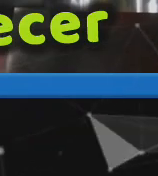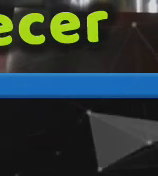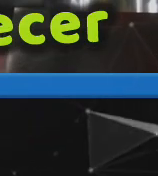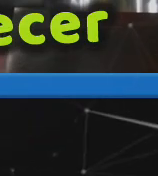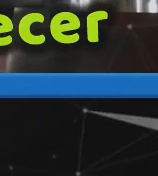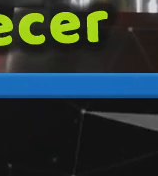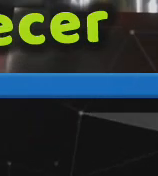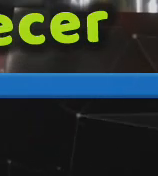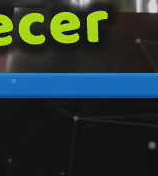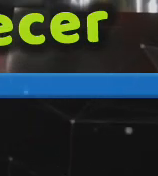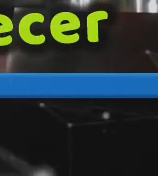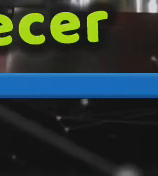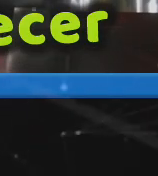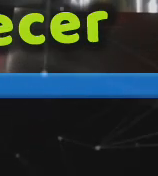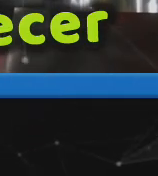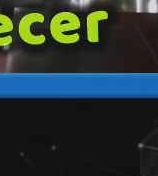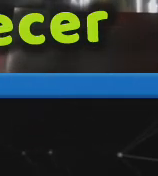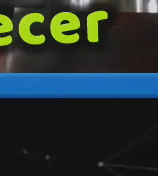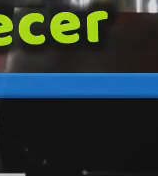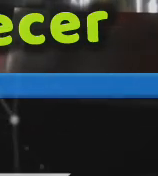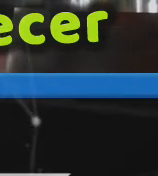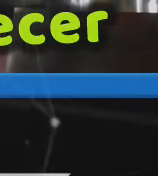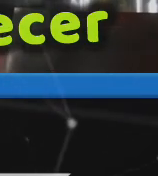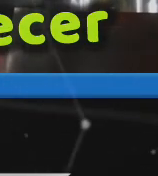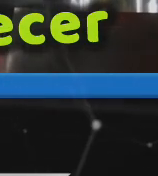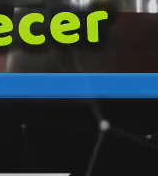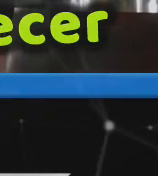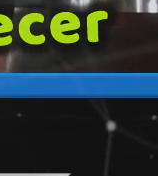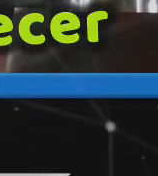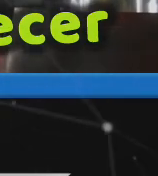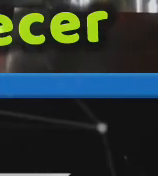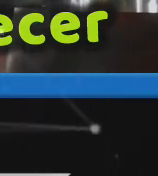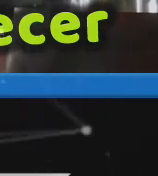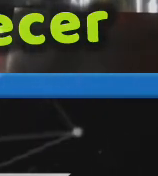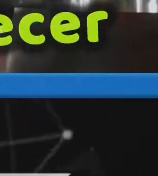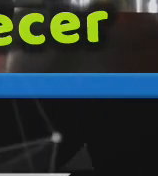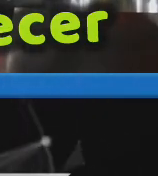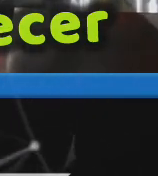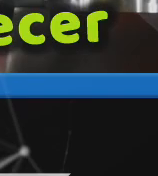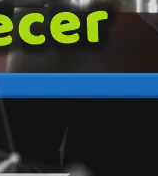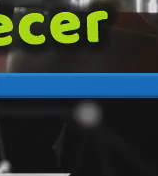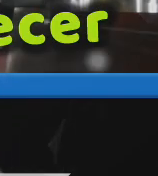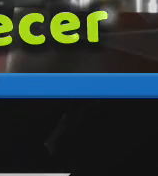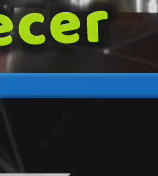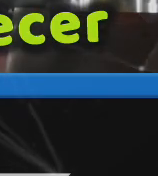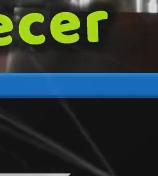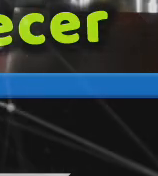Ya estás informado. No olvides darle like a este video, comparte y suscríbete a Escucha Diario.